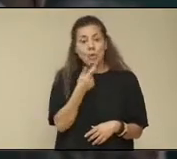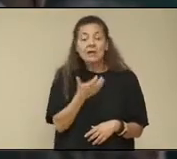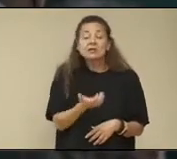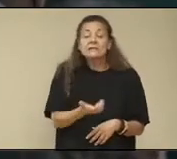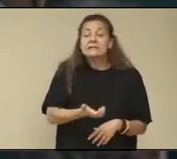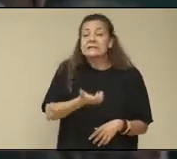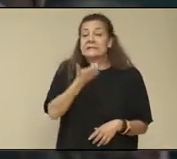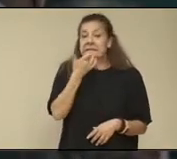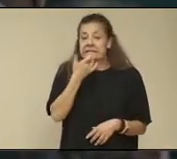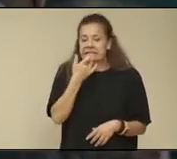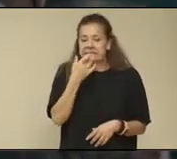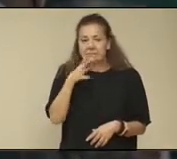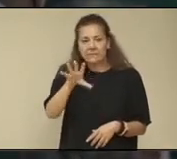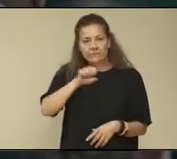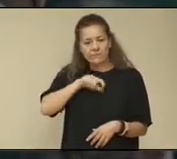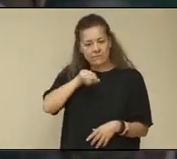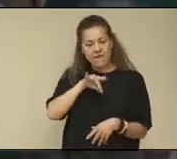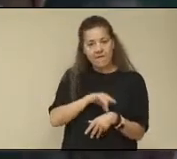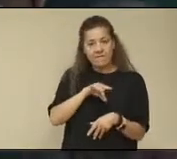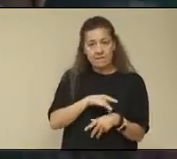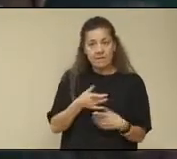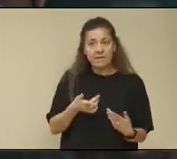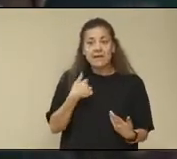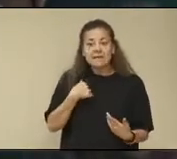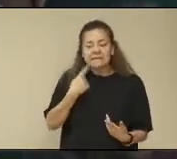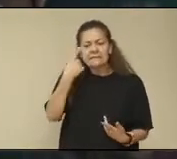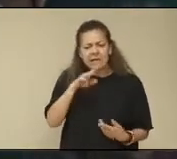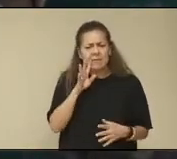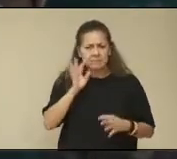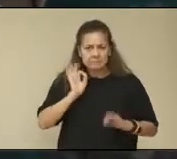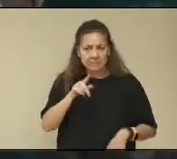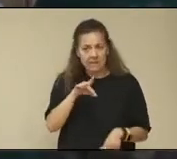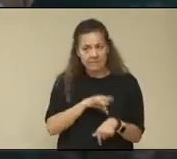que tengas malaria, ¿no? Y lo identifiques, pero claro,